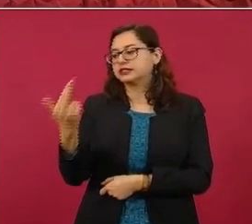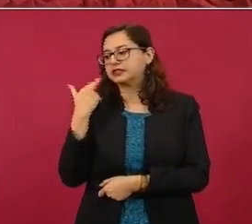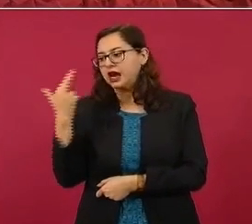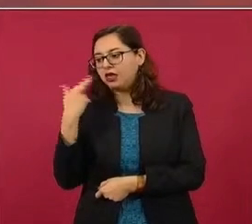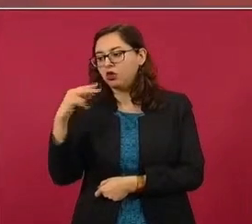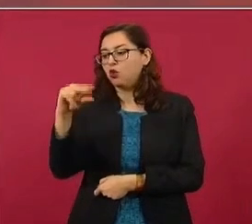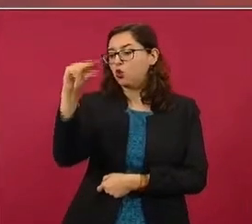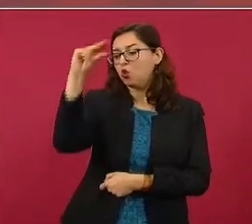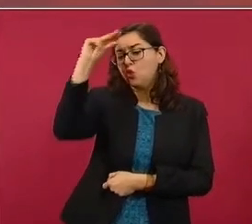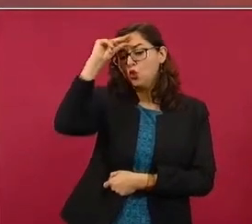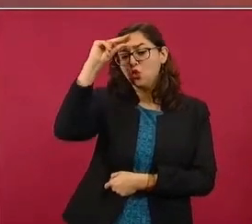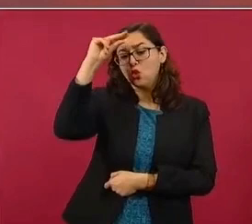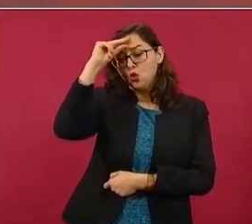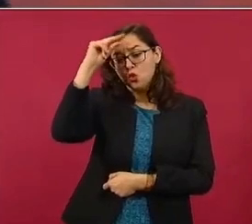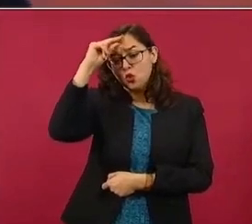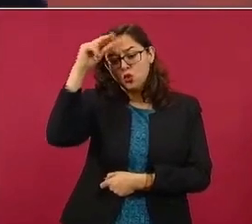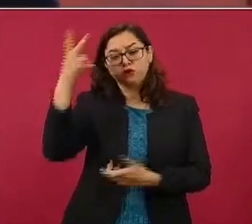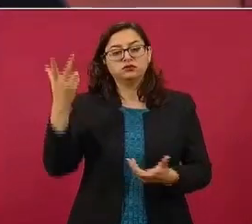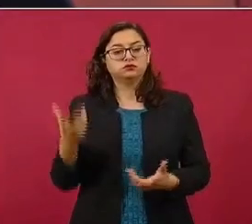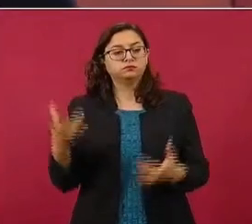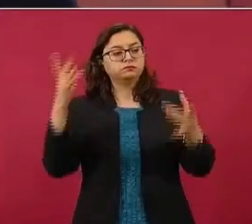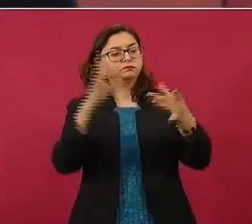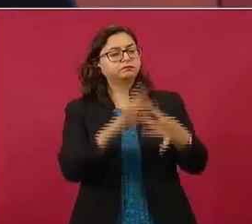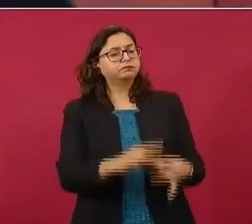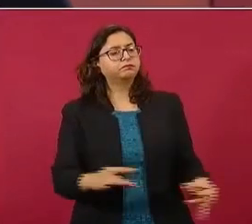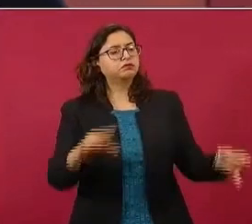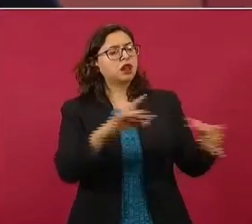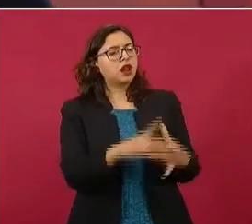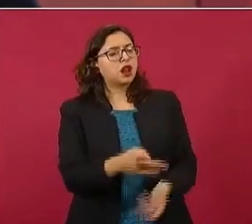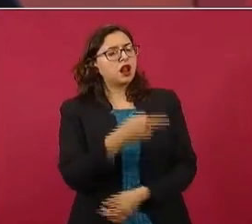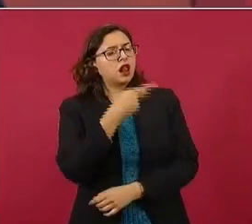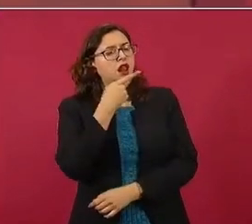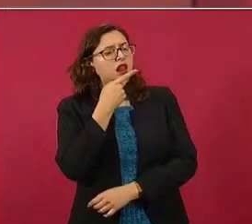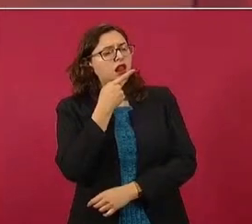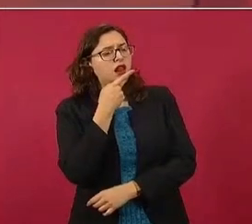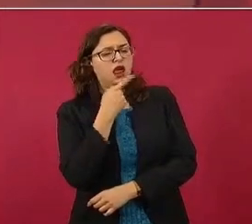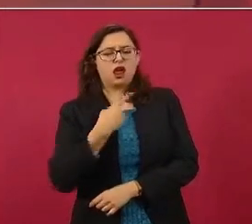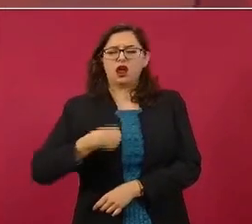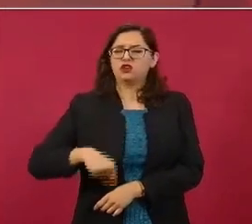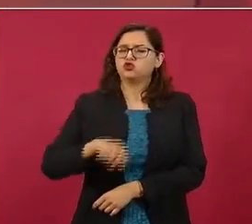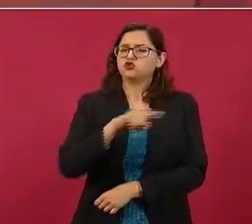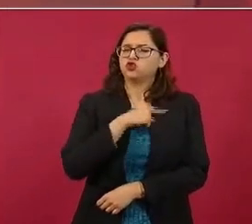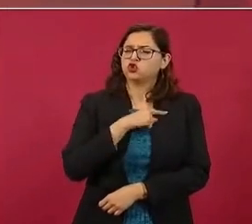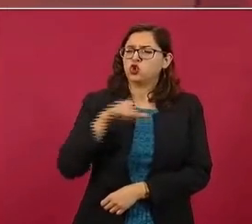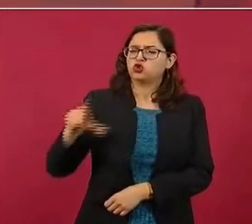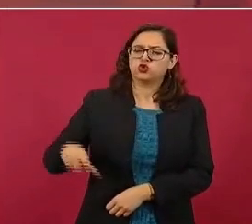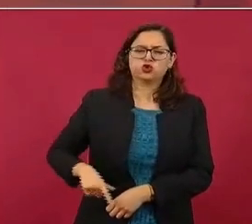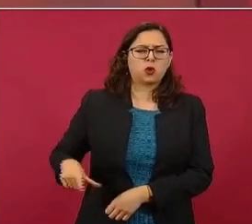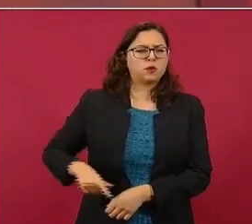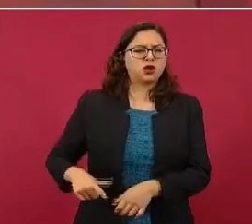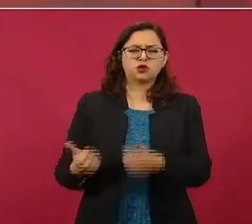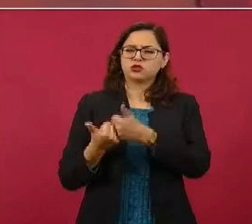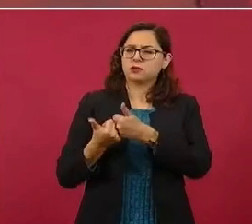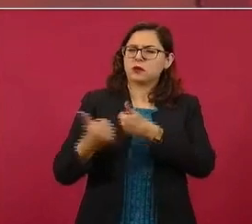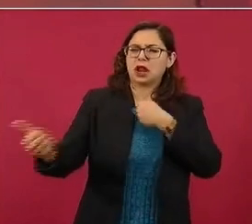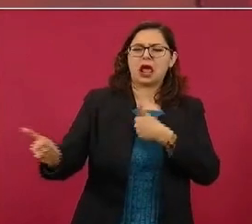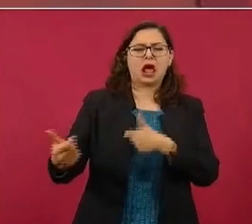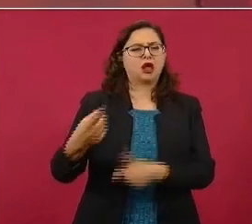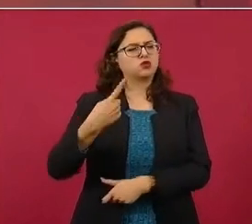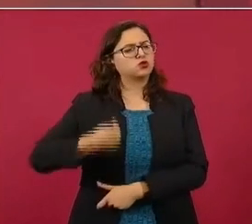intelectuales que hablaban de que eran independientes, que pertenecían a la sociedad